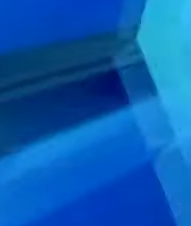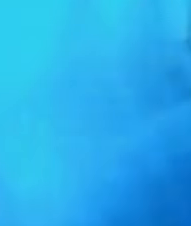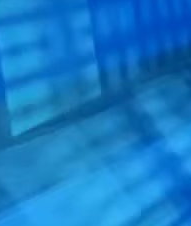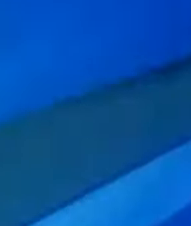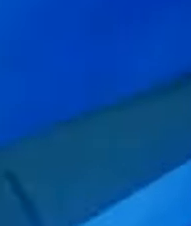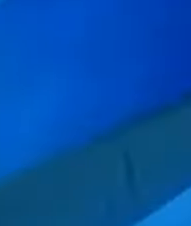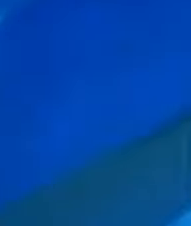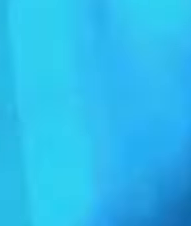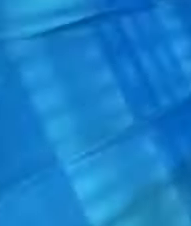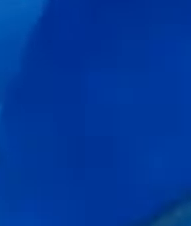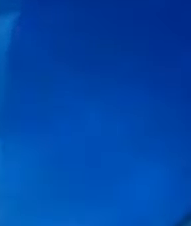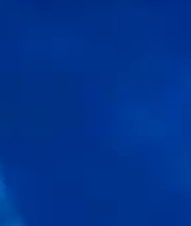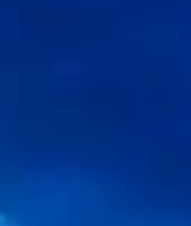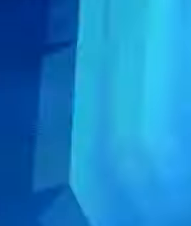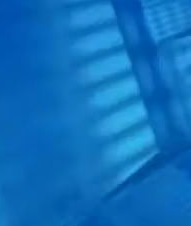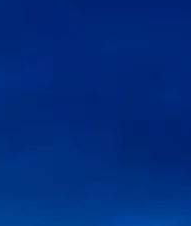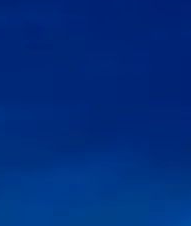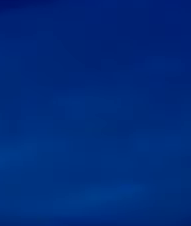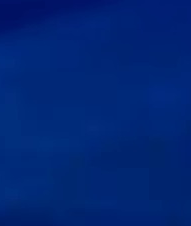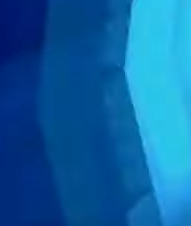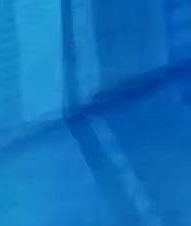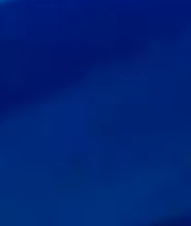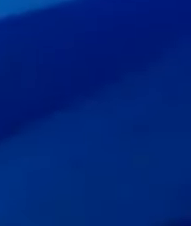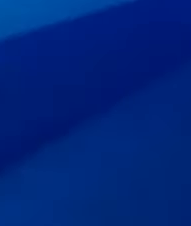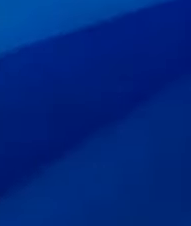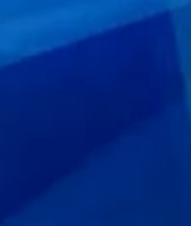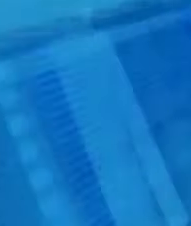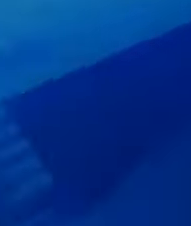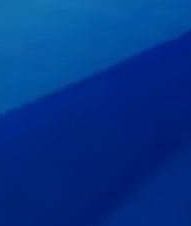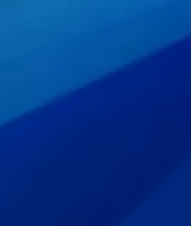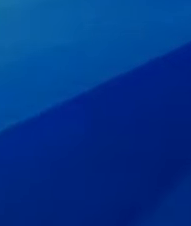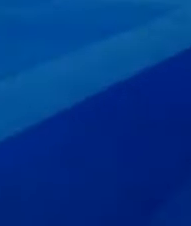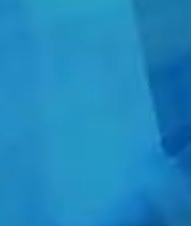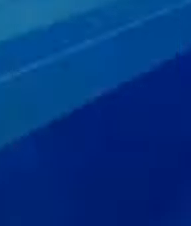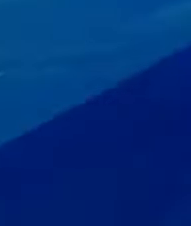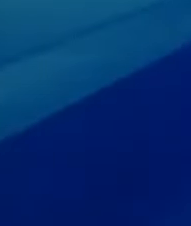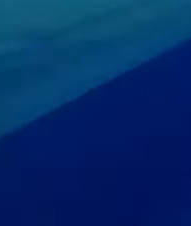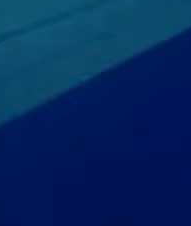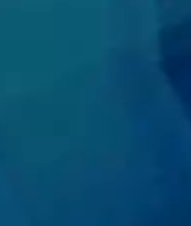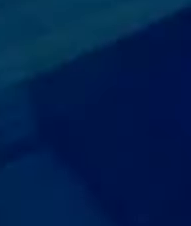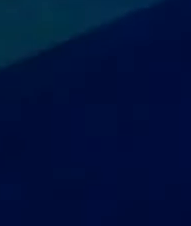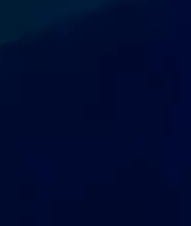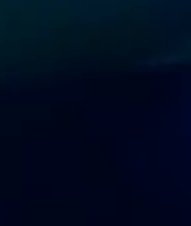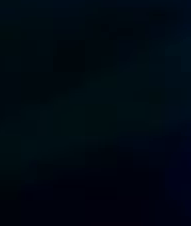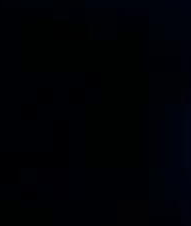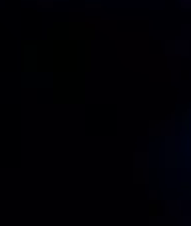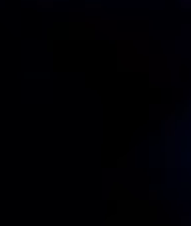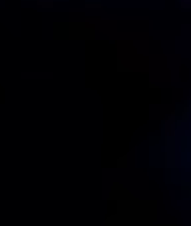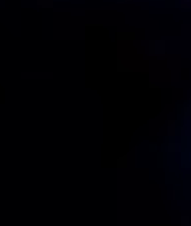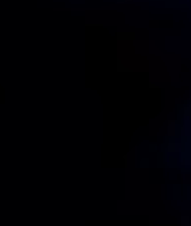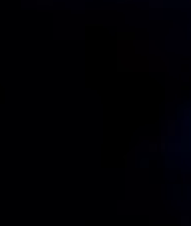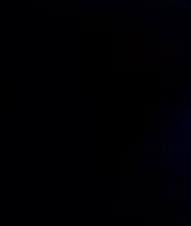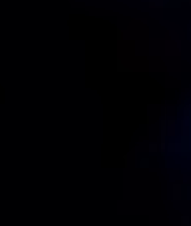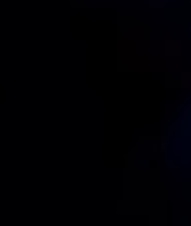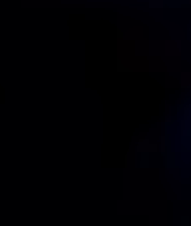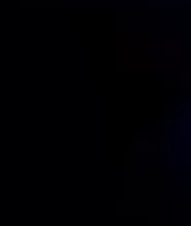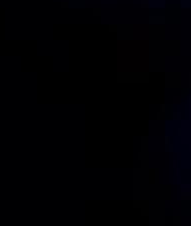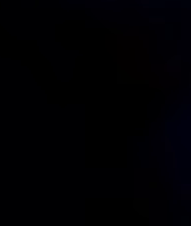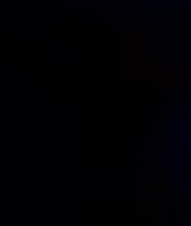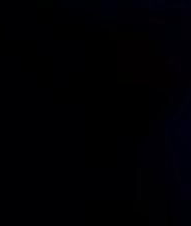Federación. Y quien está ratificando, es que no entienden de verdad... Quien lo está ratificando es el Tribunal Electoral del Poder Judicial de la